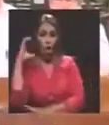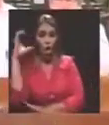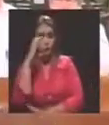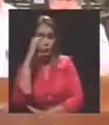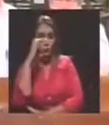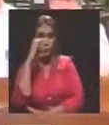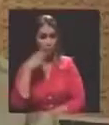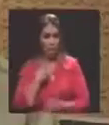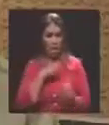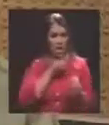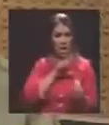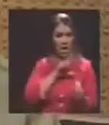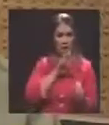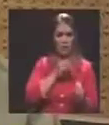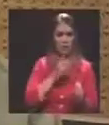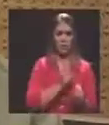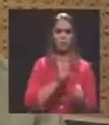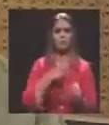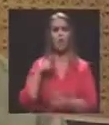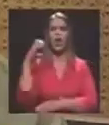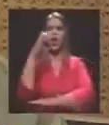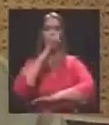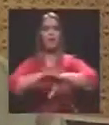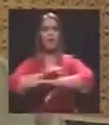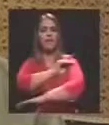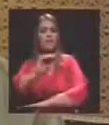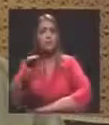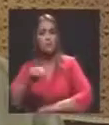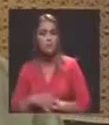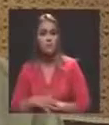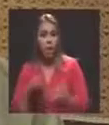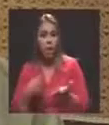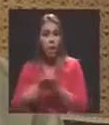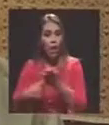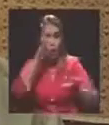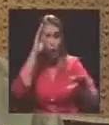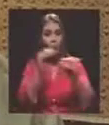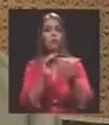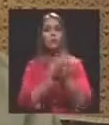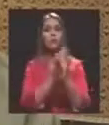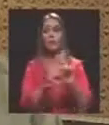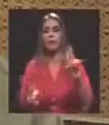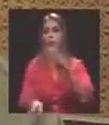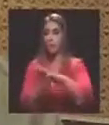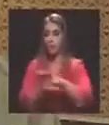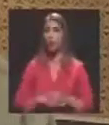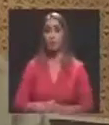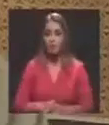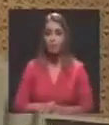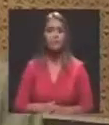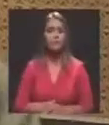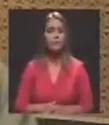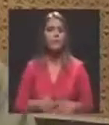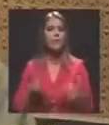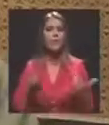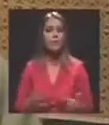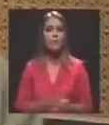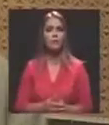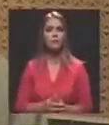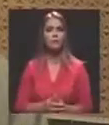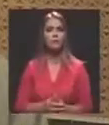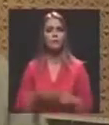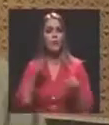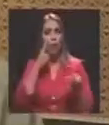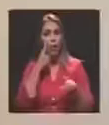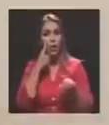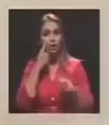para Colombia, es que se sigan las conversaciones de paz y que esas conversaciones se hagan en medio de un